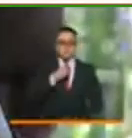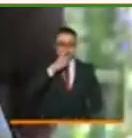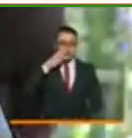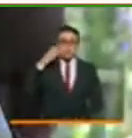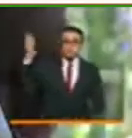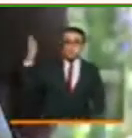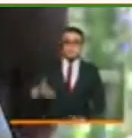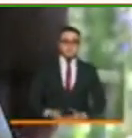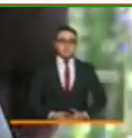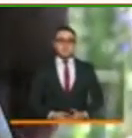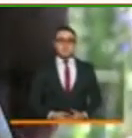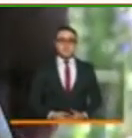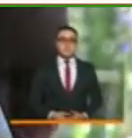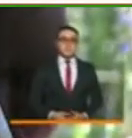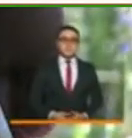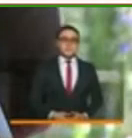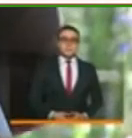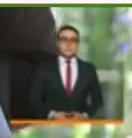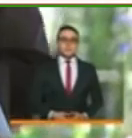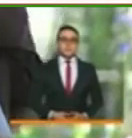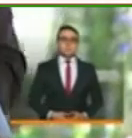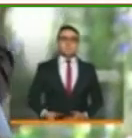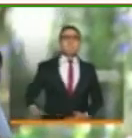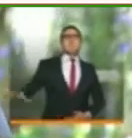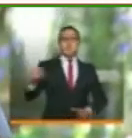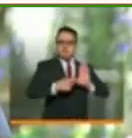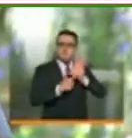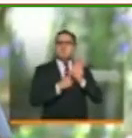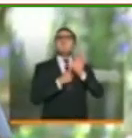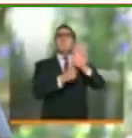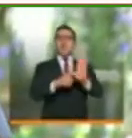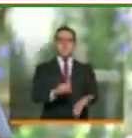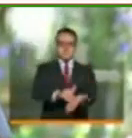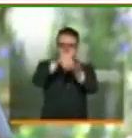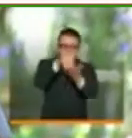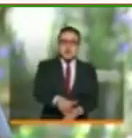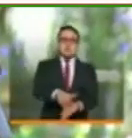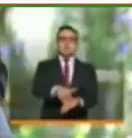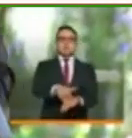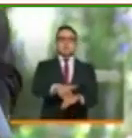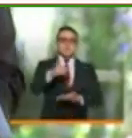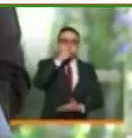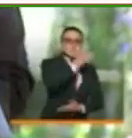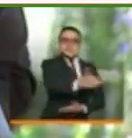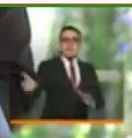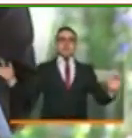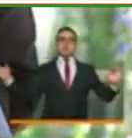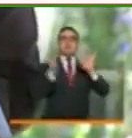Levantar la voz hacia otros aspectos que tienen que ver con la niñez.